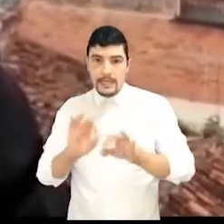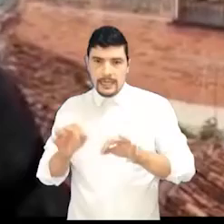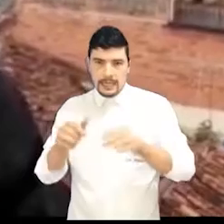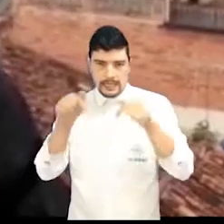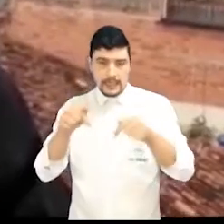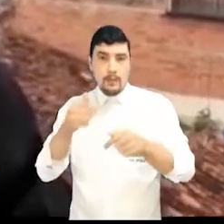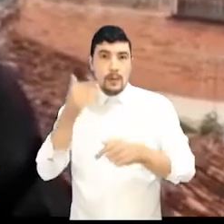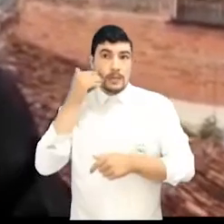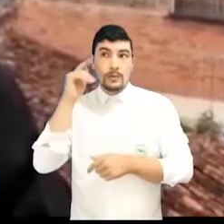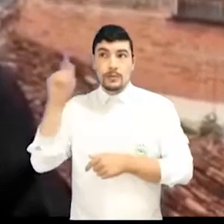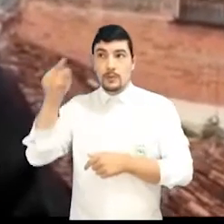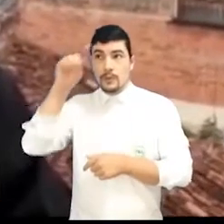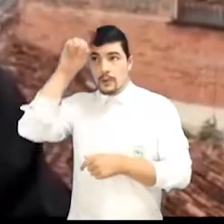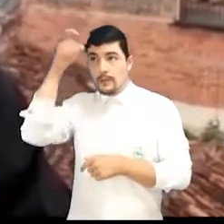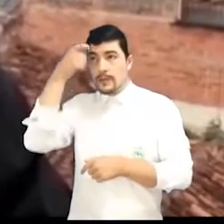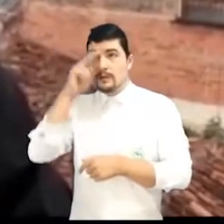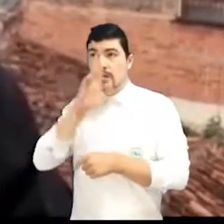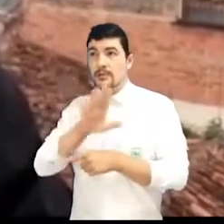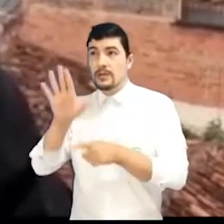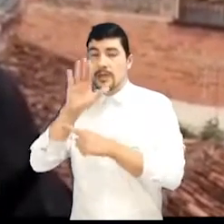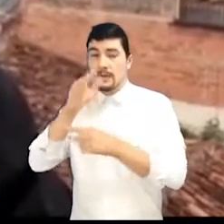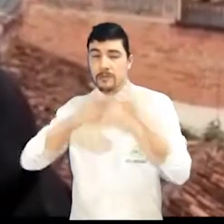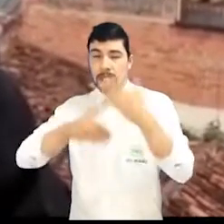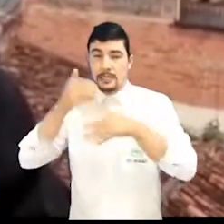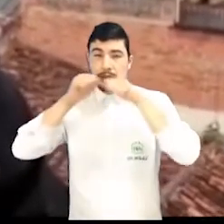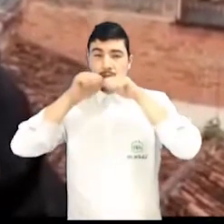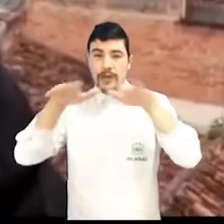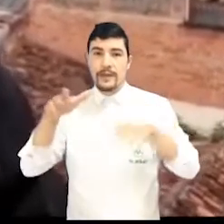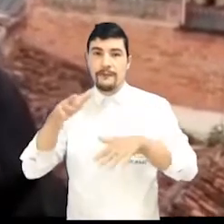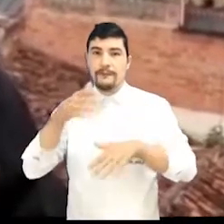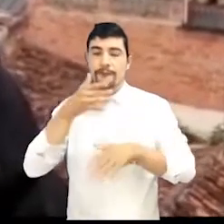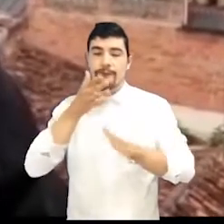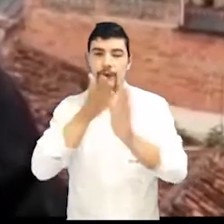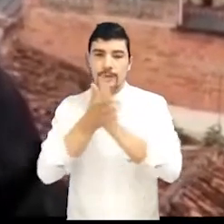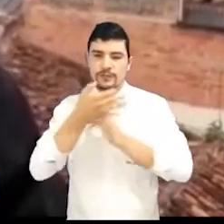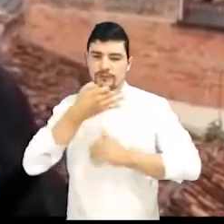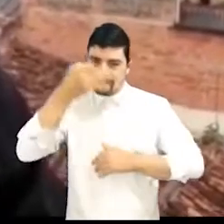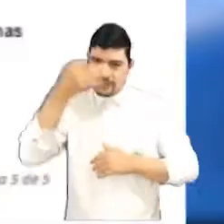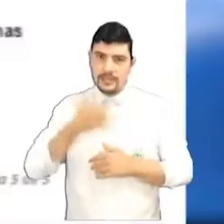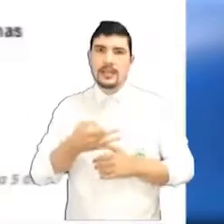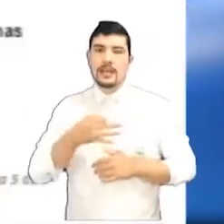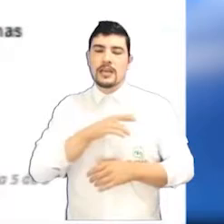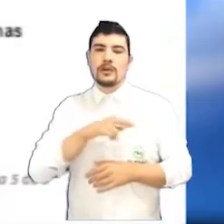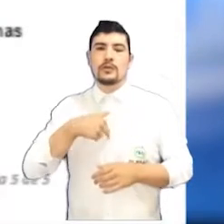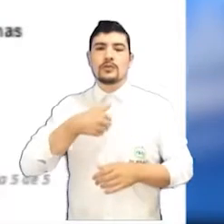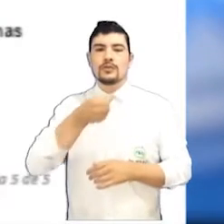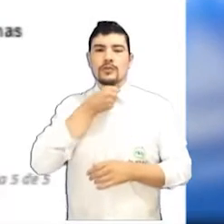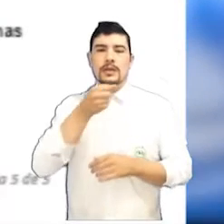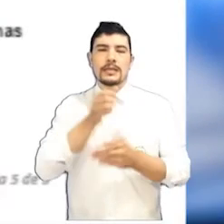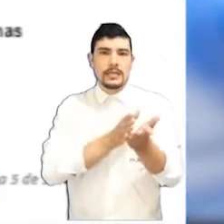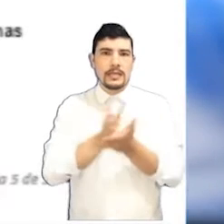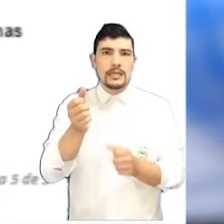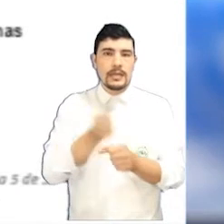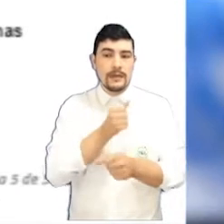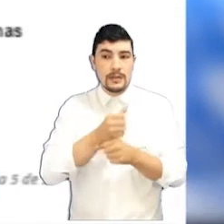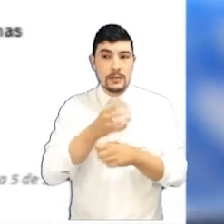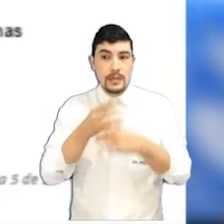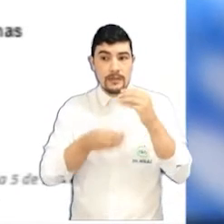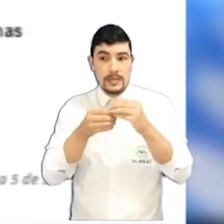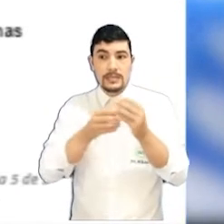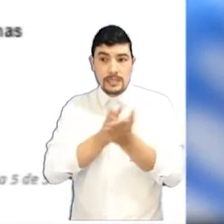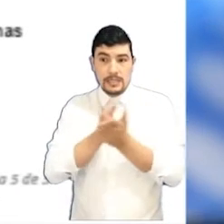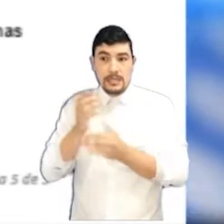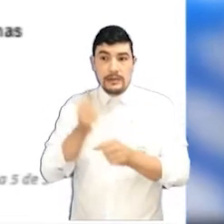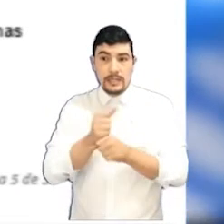seguir trabajando y es una gran preocupación que estamos pasando crítica en este gremio las 6 organizaciones que firman la carta